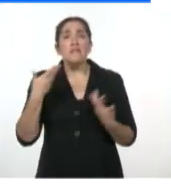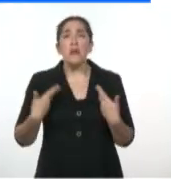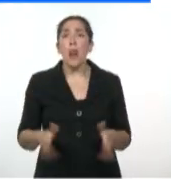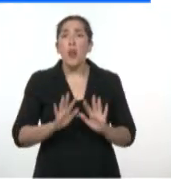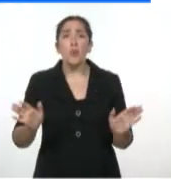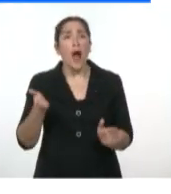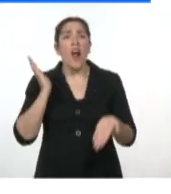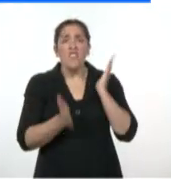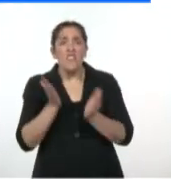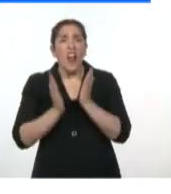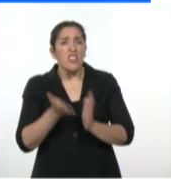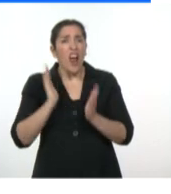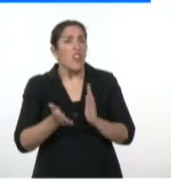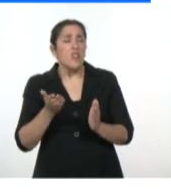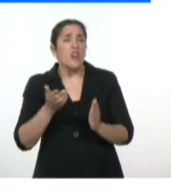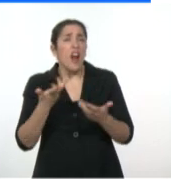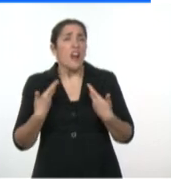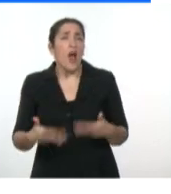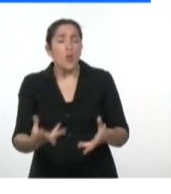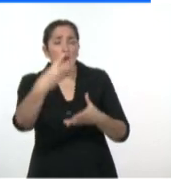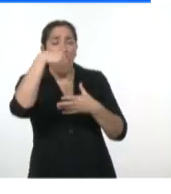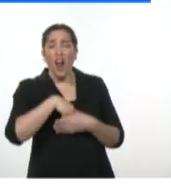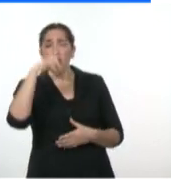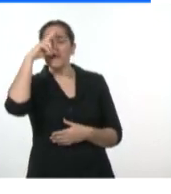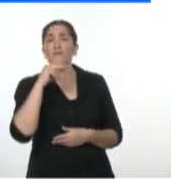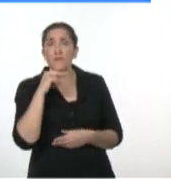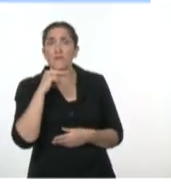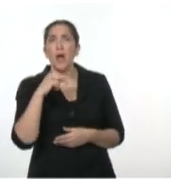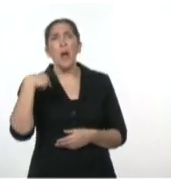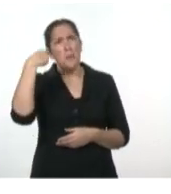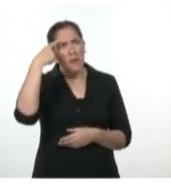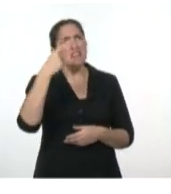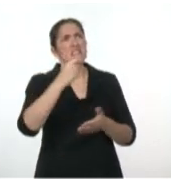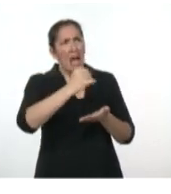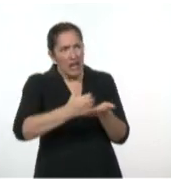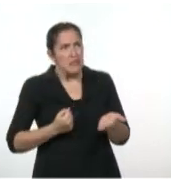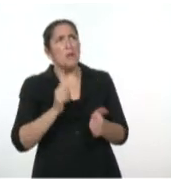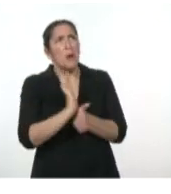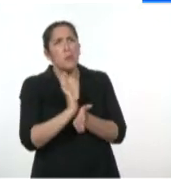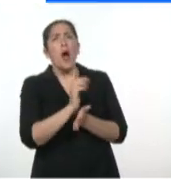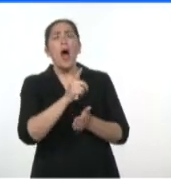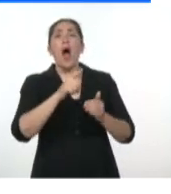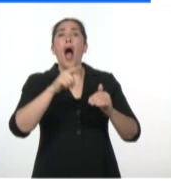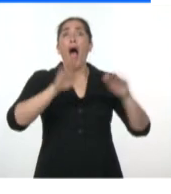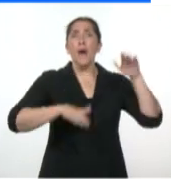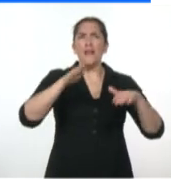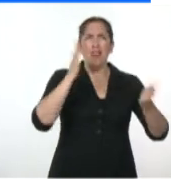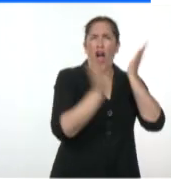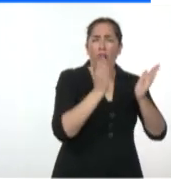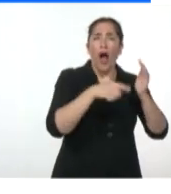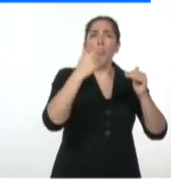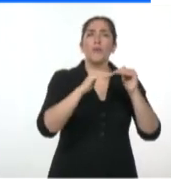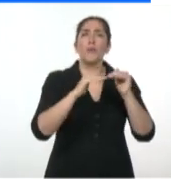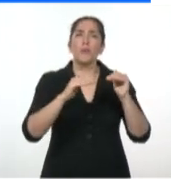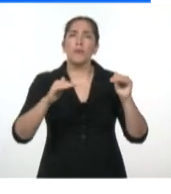maltrato. Incluso se puede aceptar pensando que no solo hay violencia, sino que hay momentos de calma en los que todo está bien. Y no,